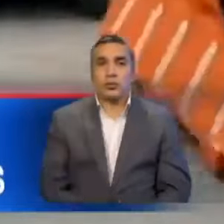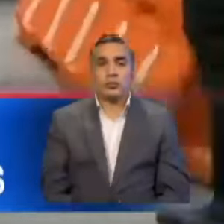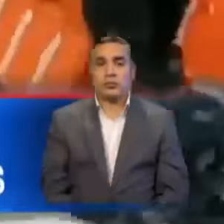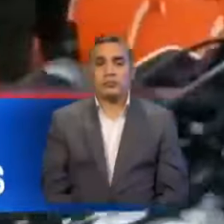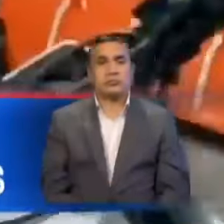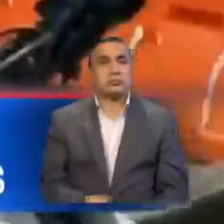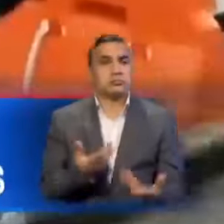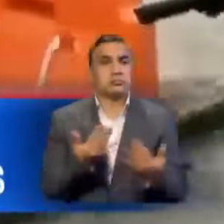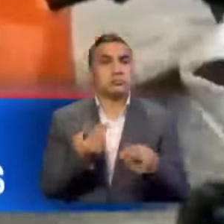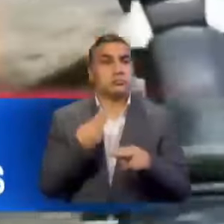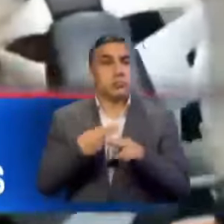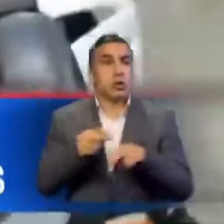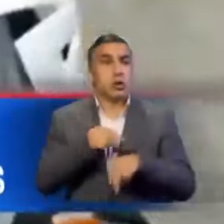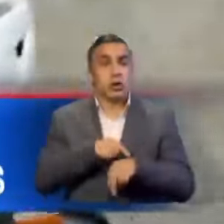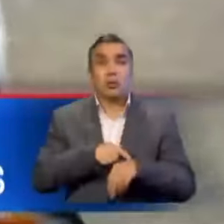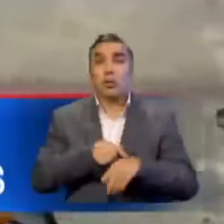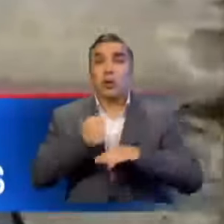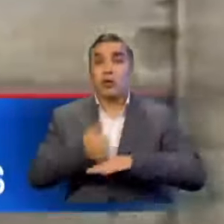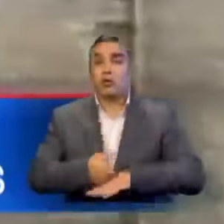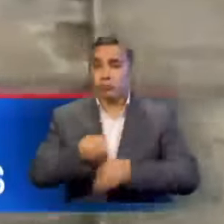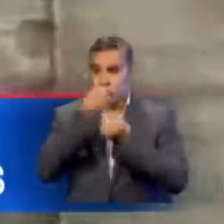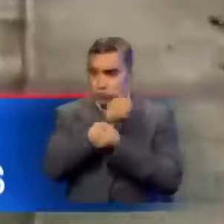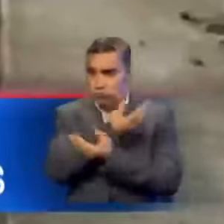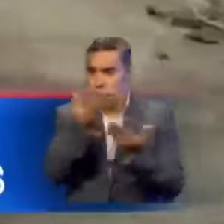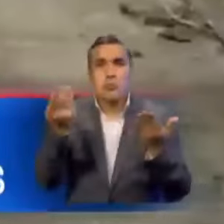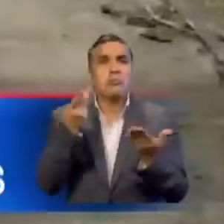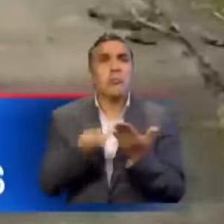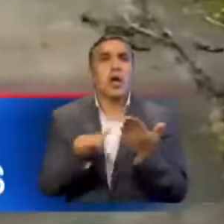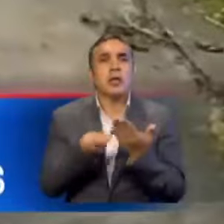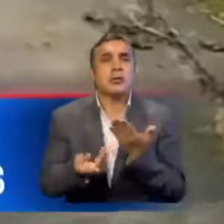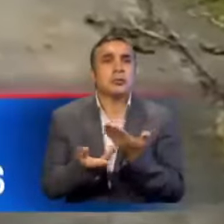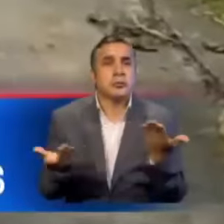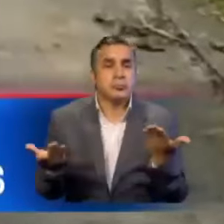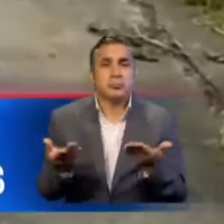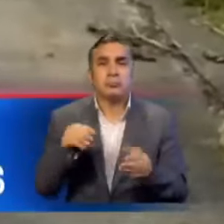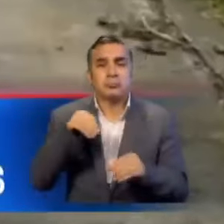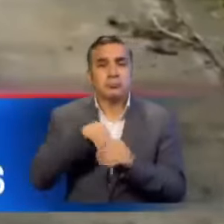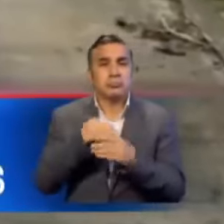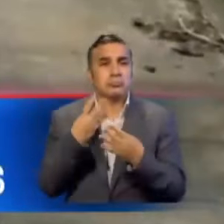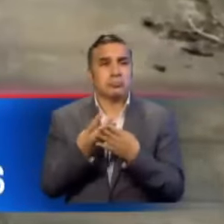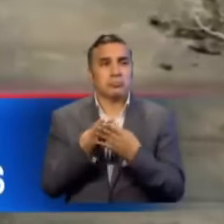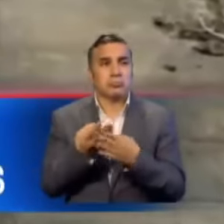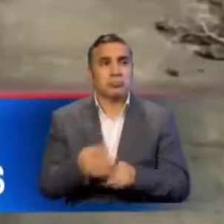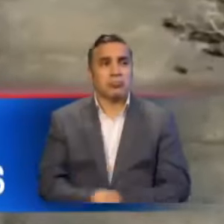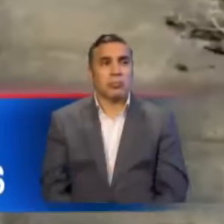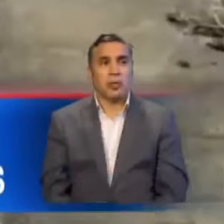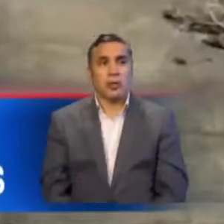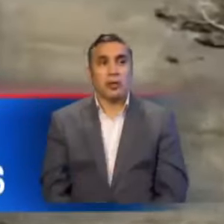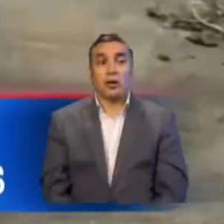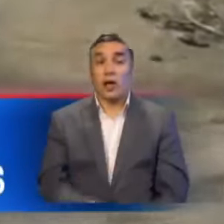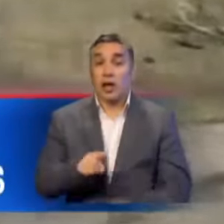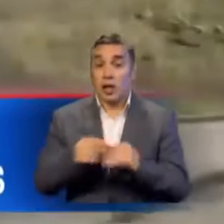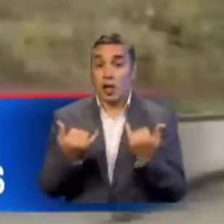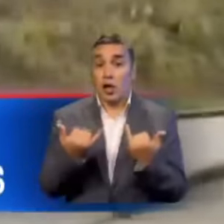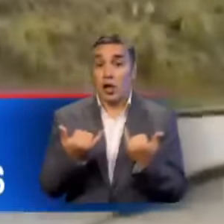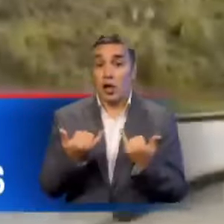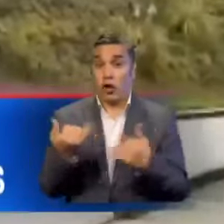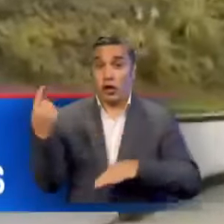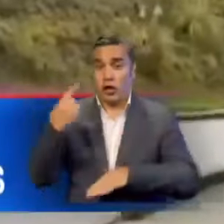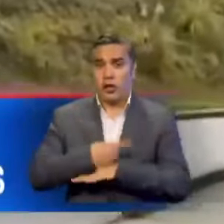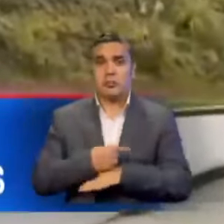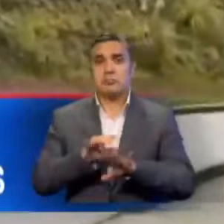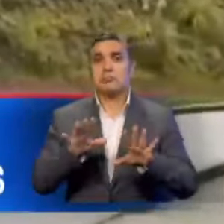Se espera que en las próximas horas las autoridades informen los pormenores de lo que ocurre al interior de esta cárcel, donde hasta el cierre de esta